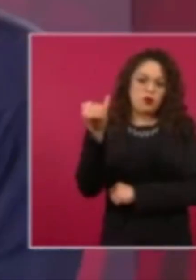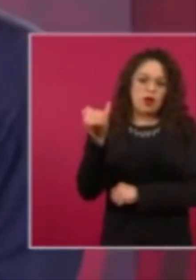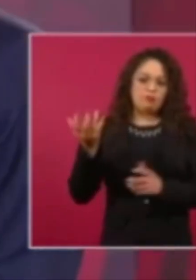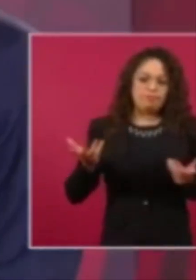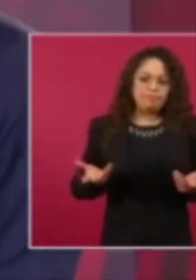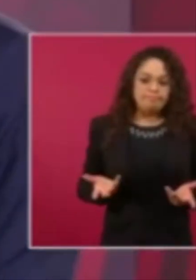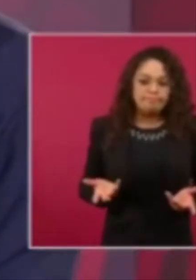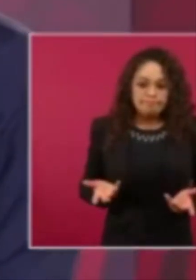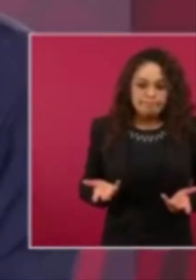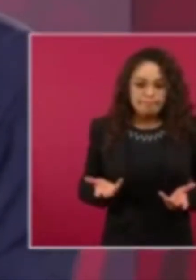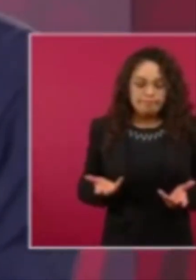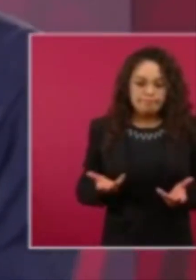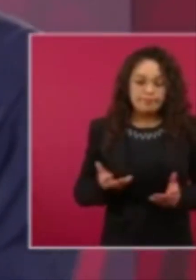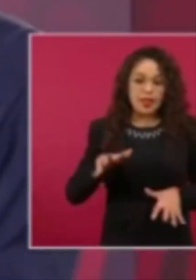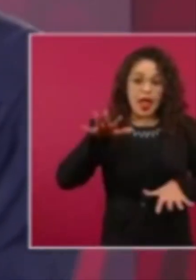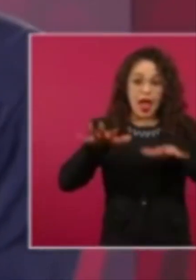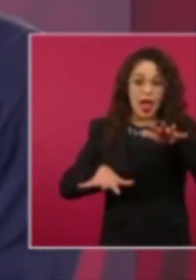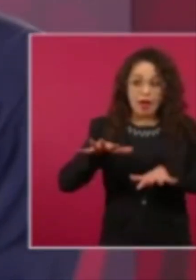como excusa